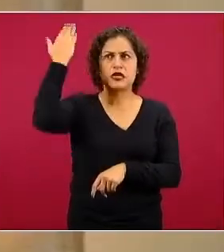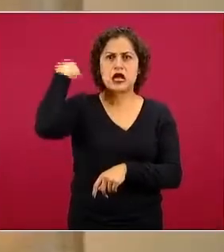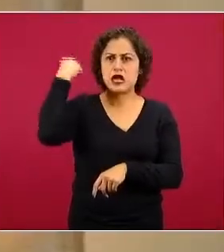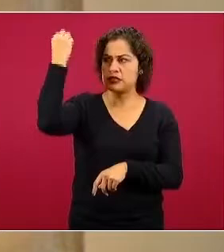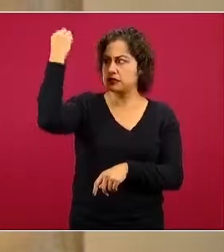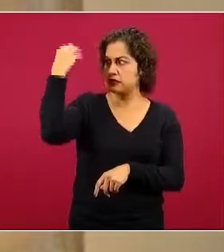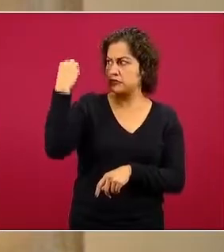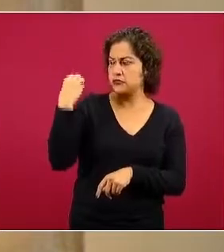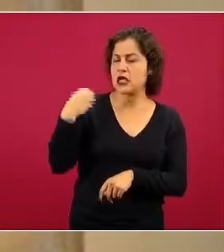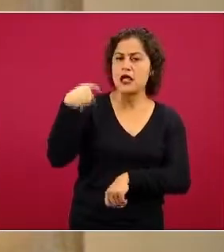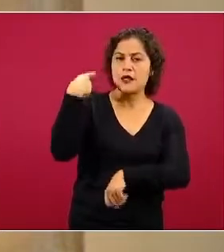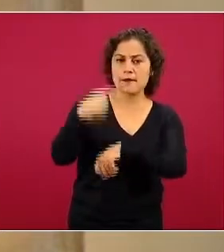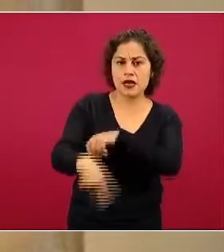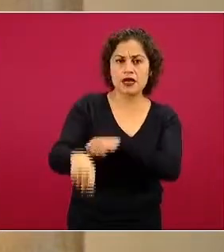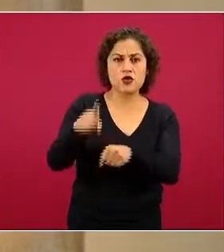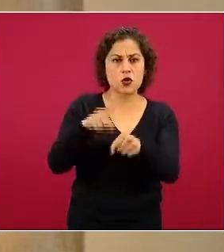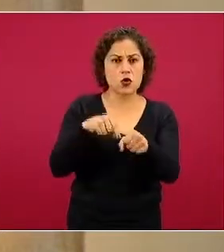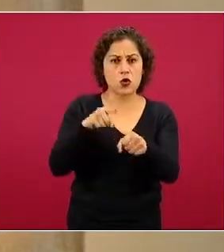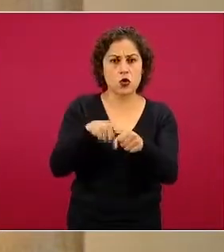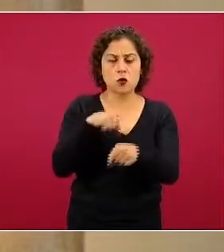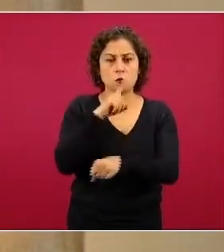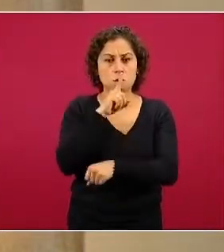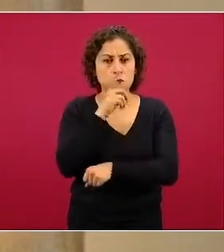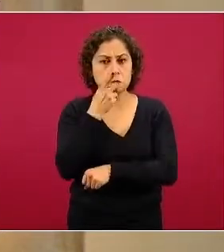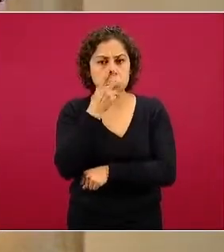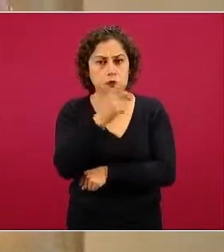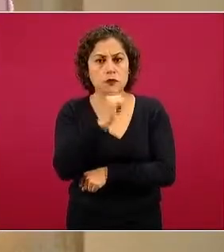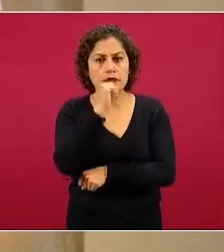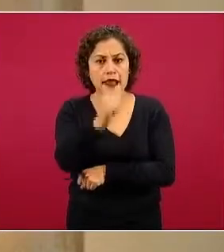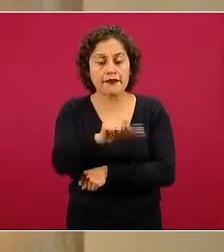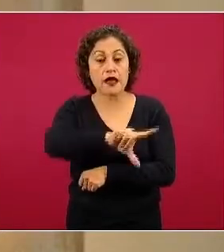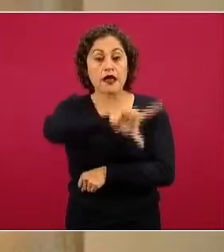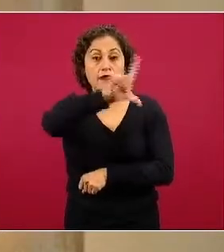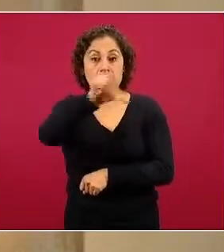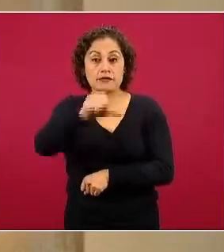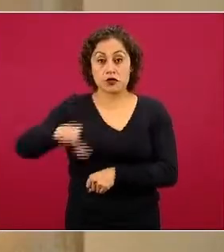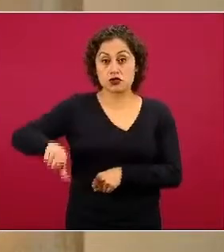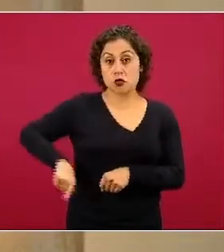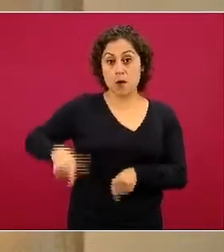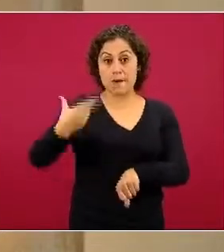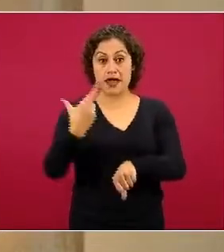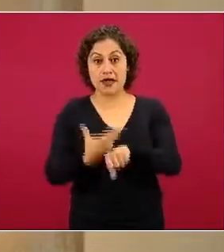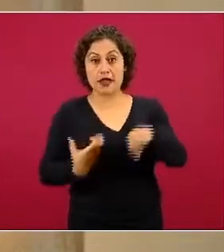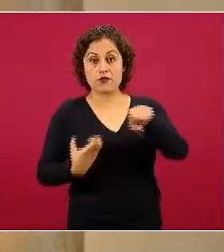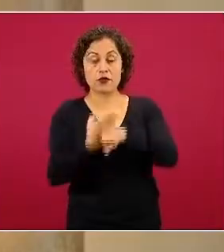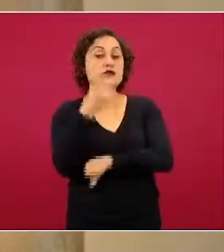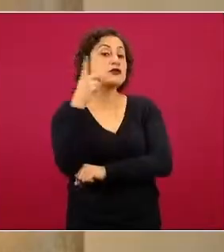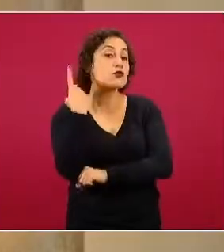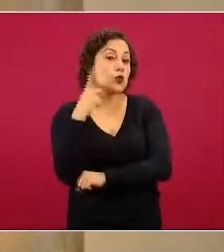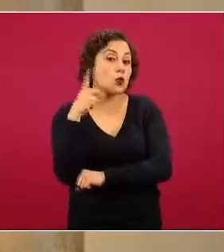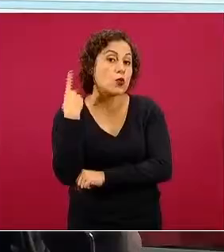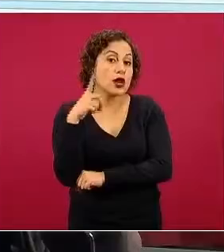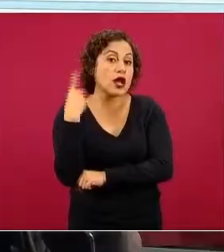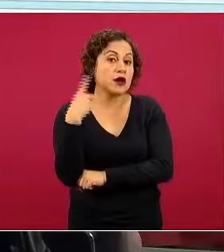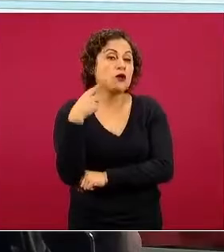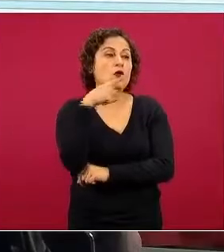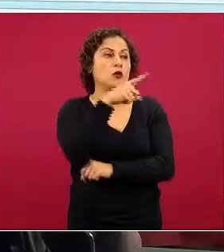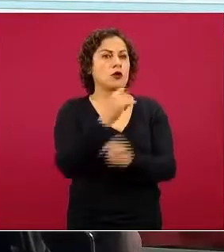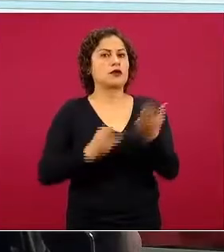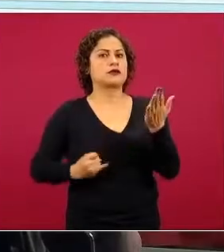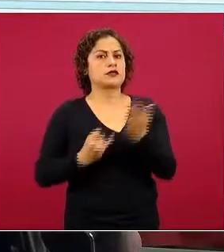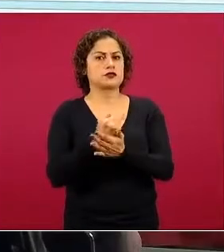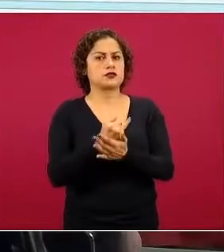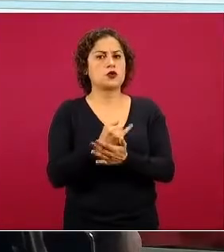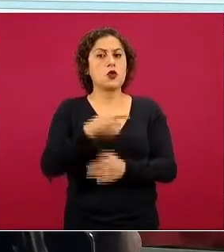semáforo epidémico, del semáforo de riesgo epidémico, el gobernador de Durango decidió, con la estimación semanal